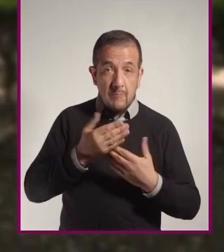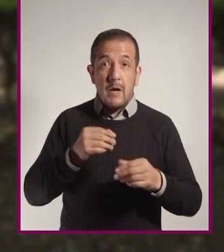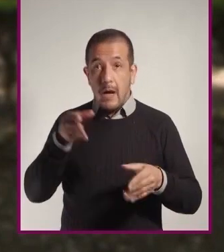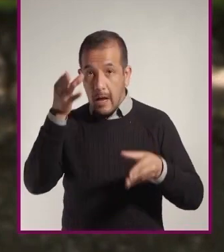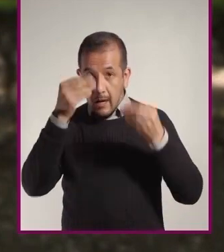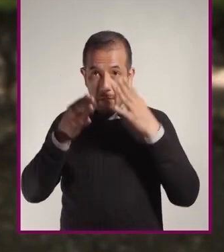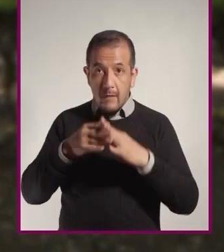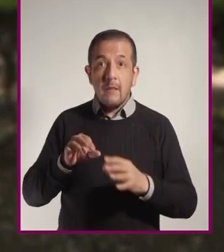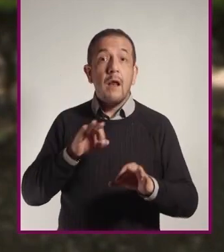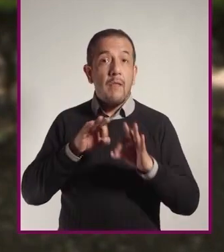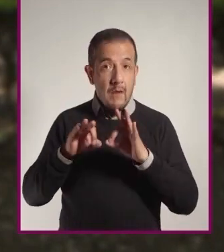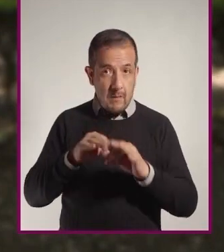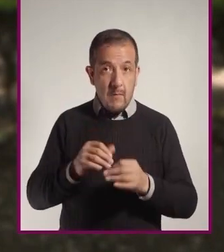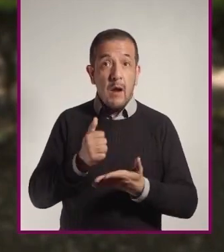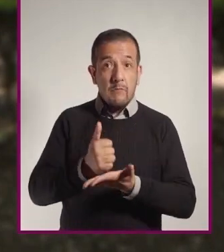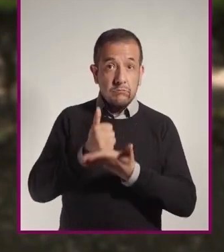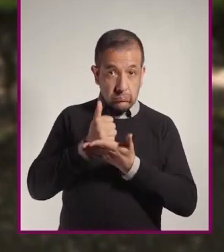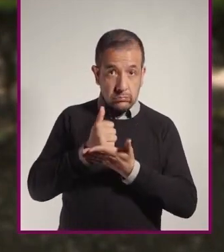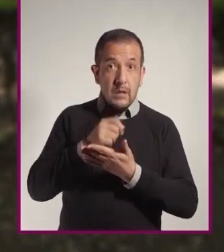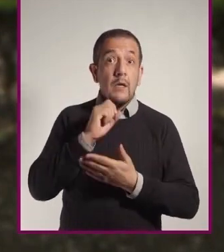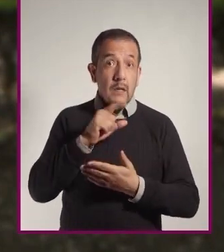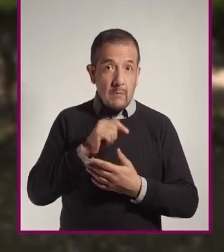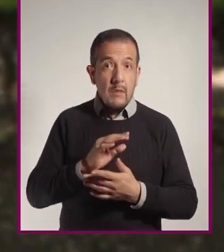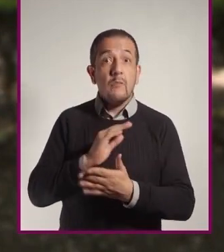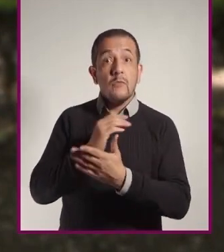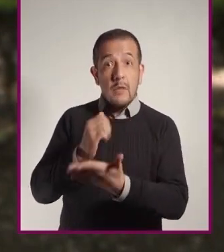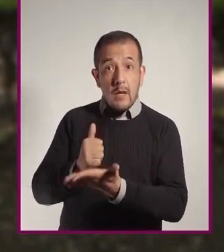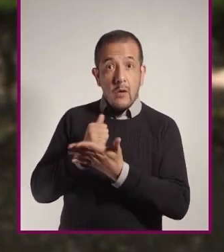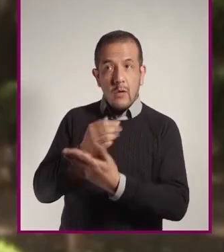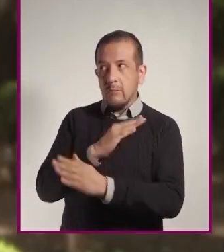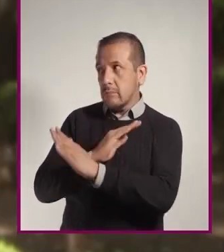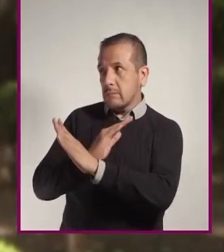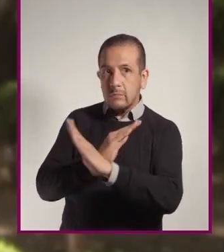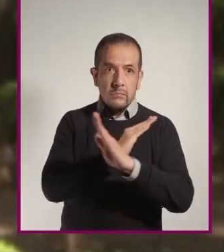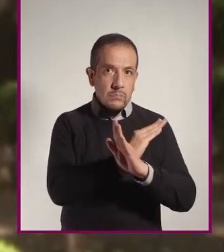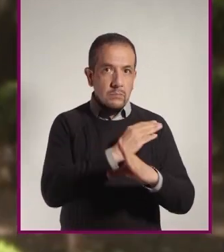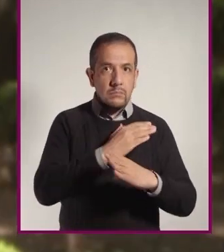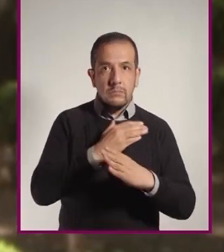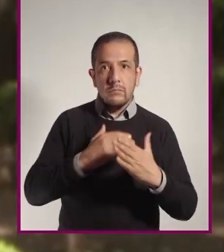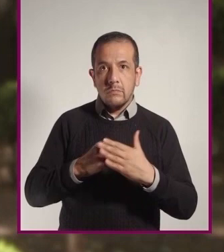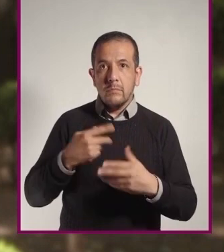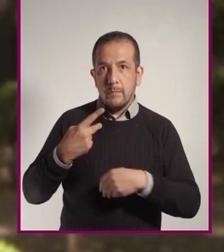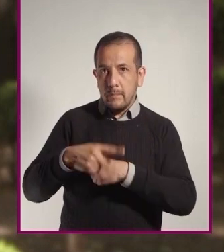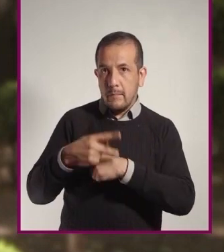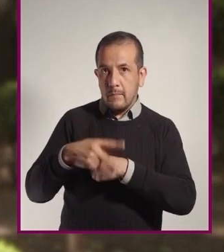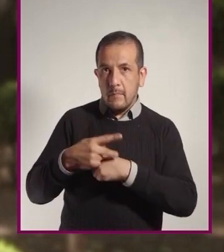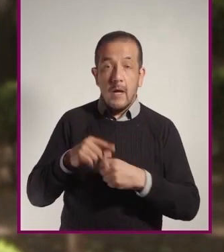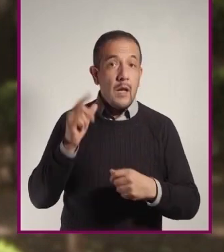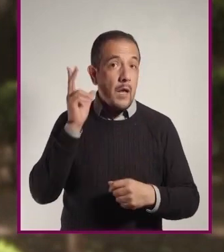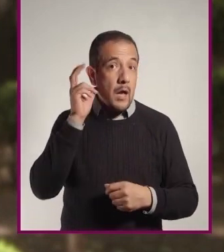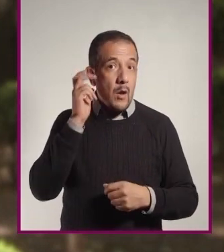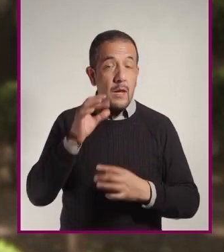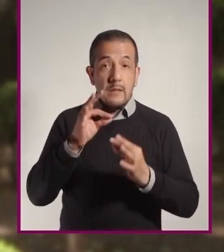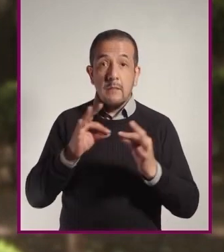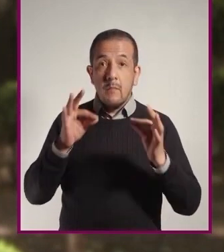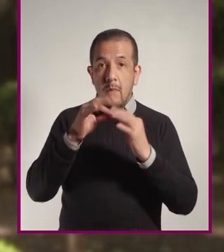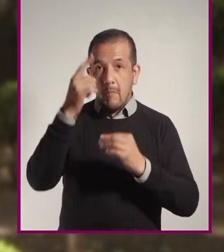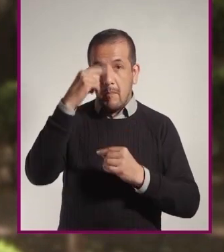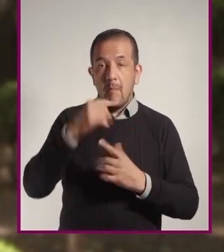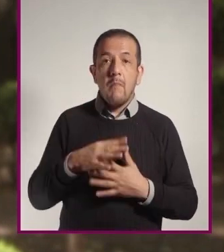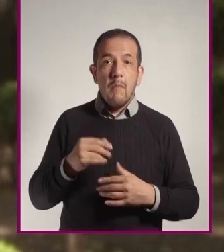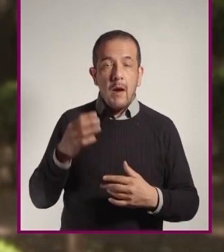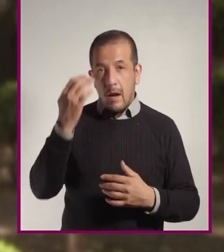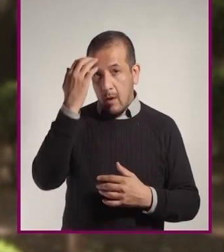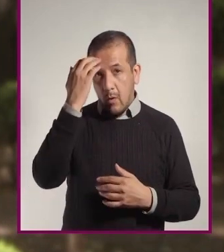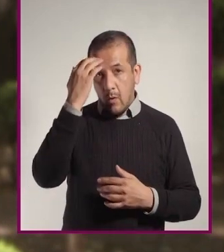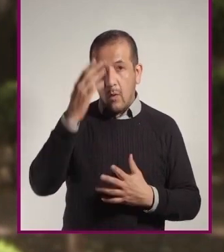trabajar, incluso nos ayuda a determinar algunos peligros potenciales. La audición es fundamental para el desarrollo cognitivo,